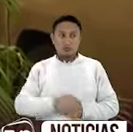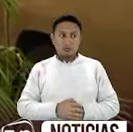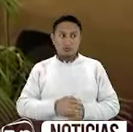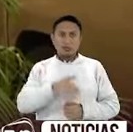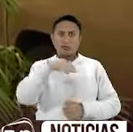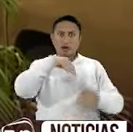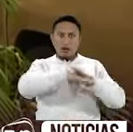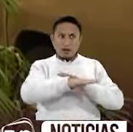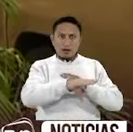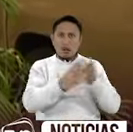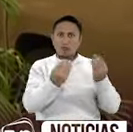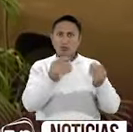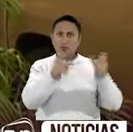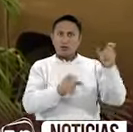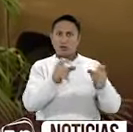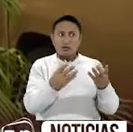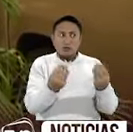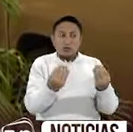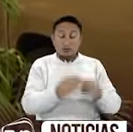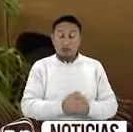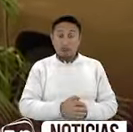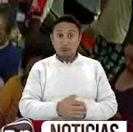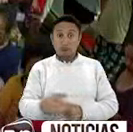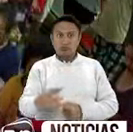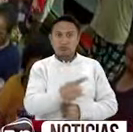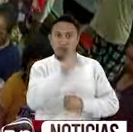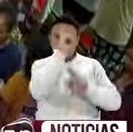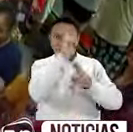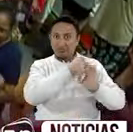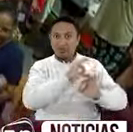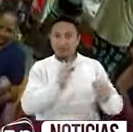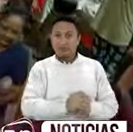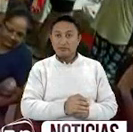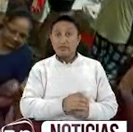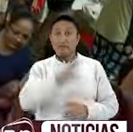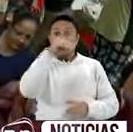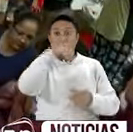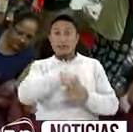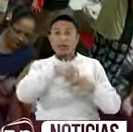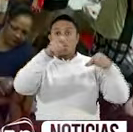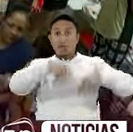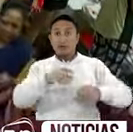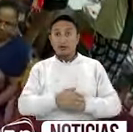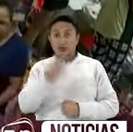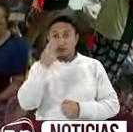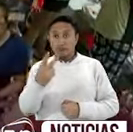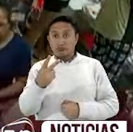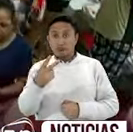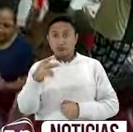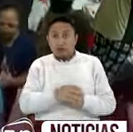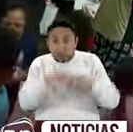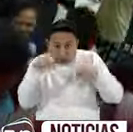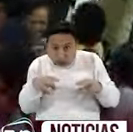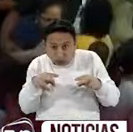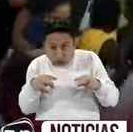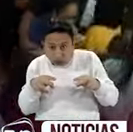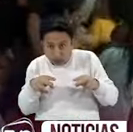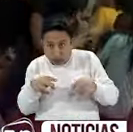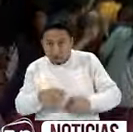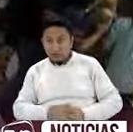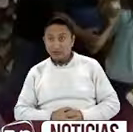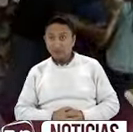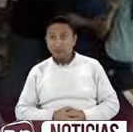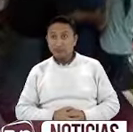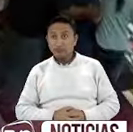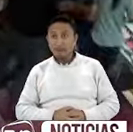ahí, debe haber muertos y heridos ahí. En la parte interna, los clientes optaron por lanzarse al piso bajo el temor